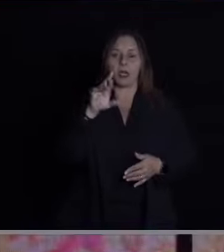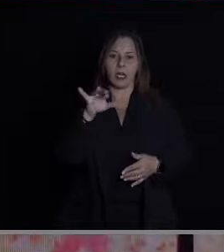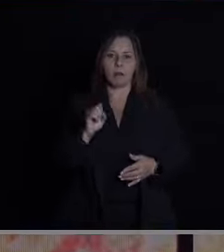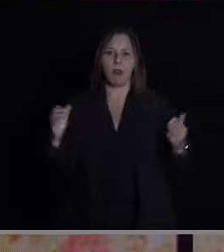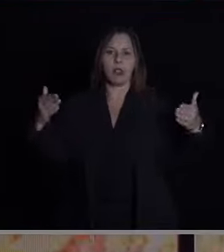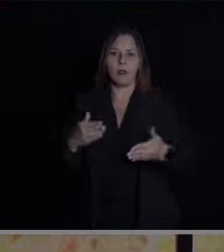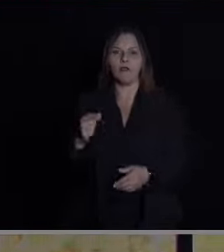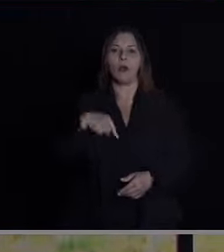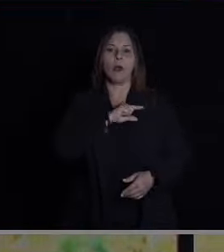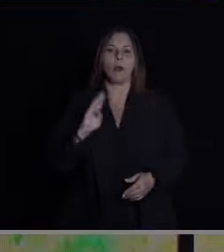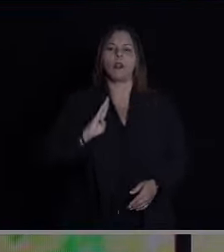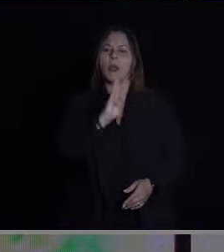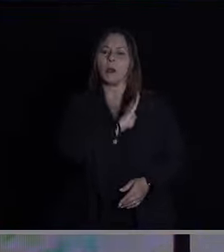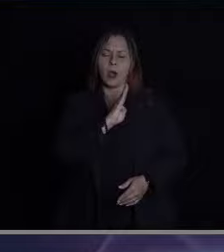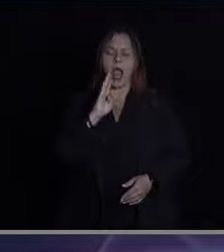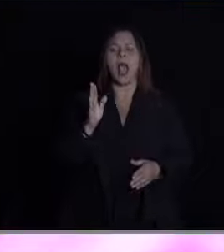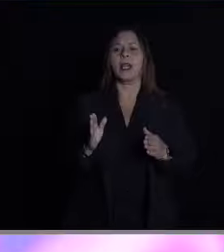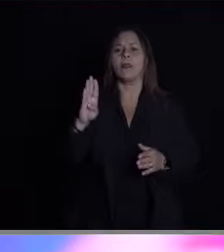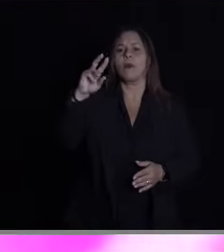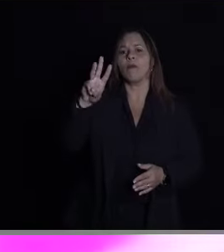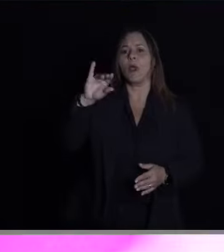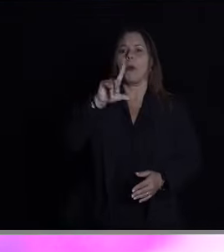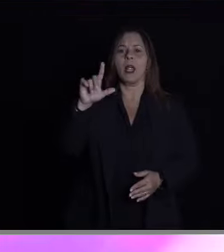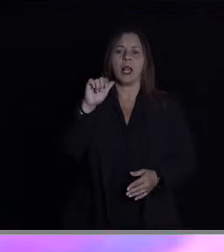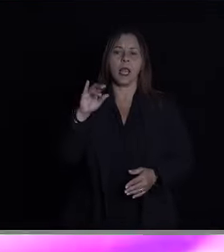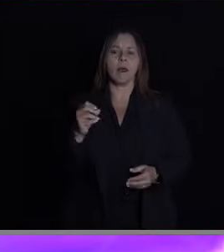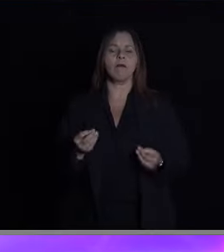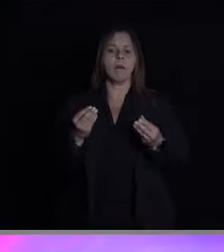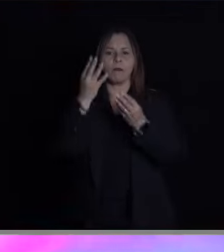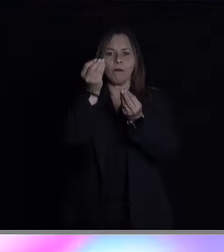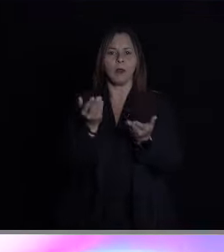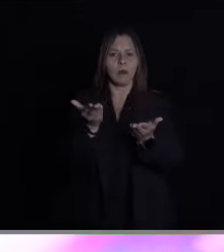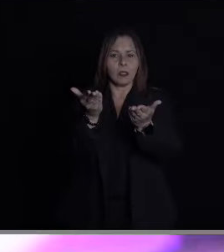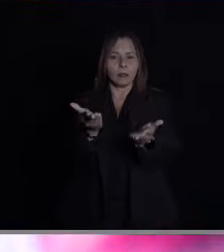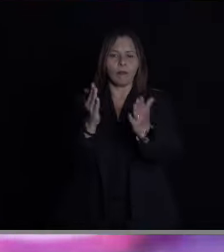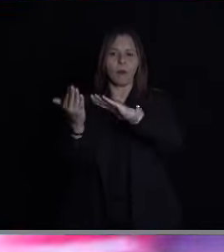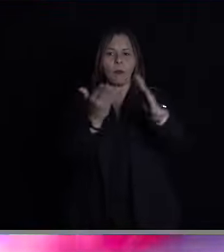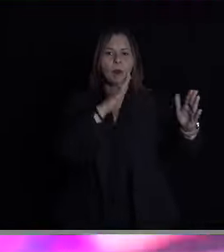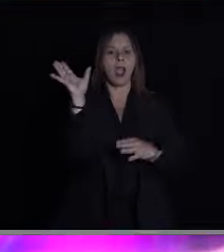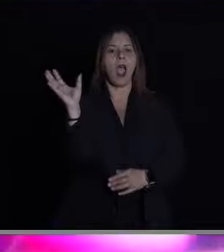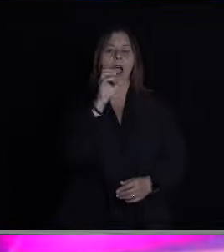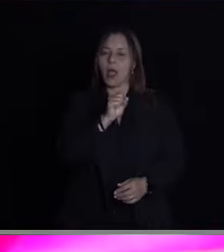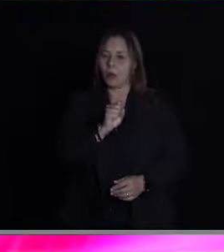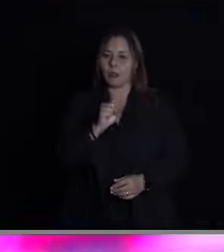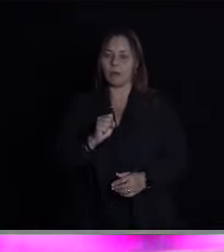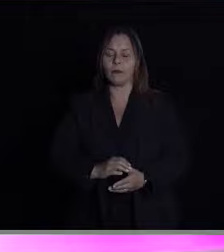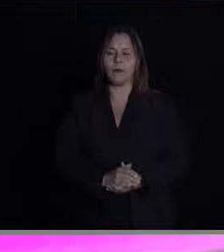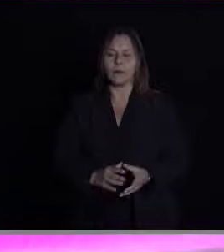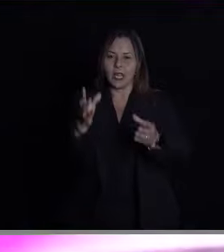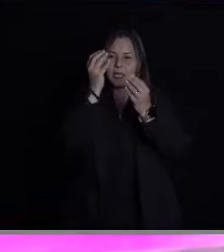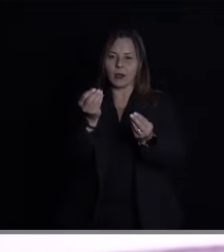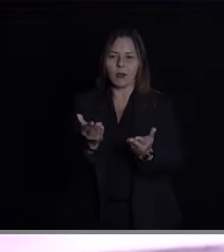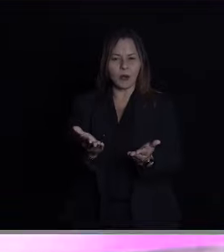alcalde, el Honorable William Miranda Torres, ofrece un mensaje especial a la ciudad de Caguas. Es un